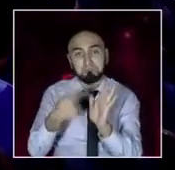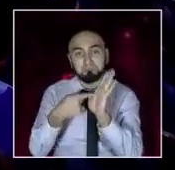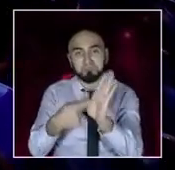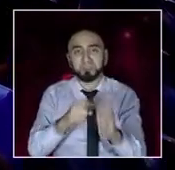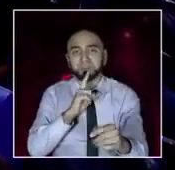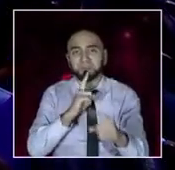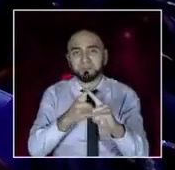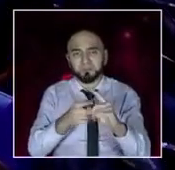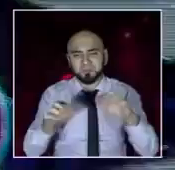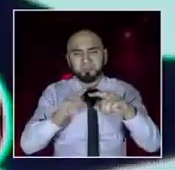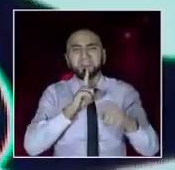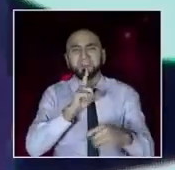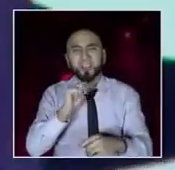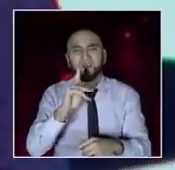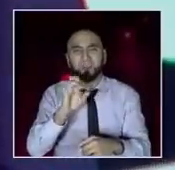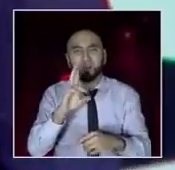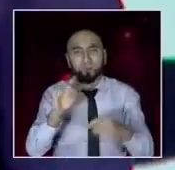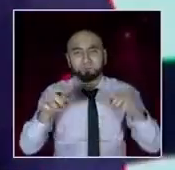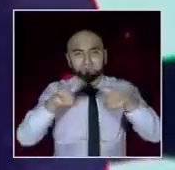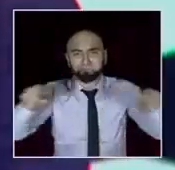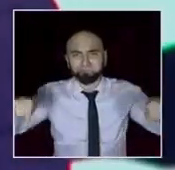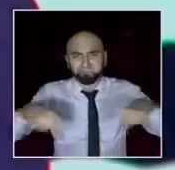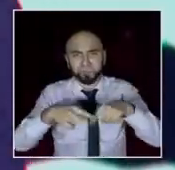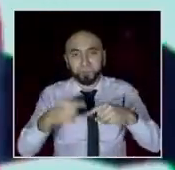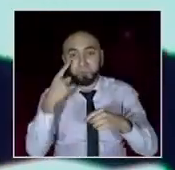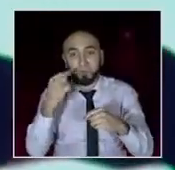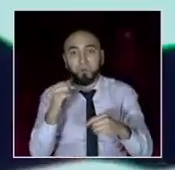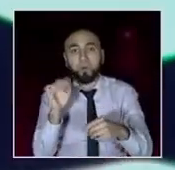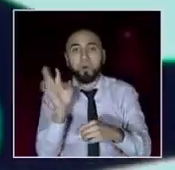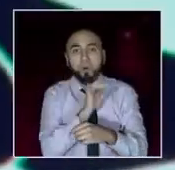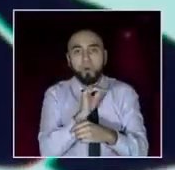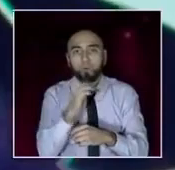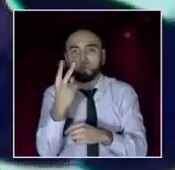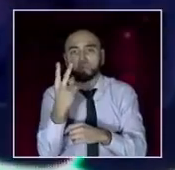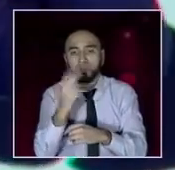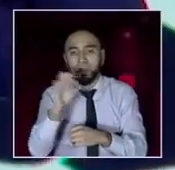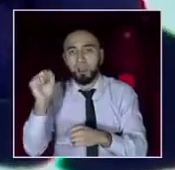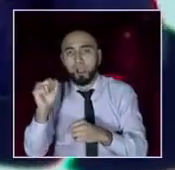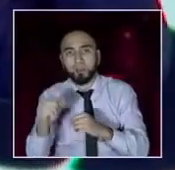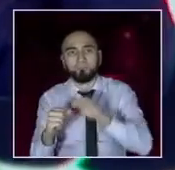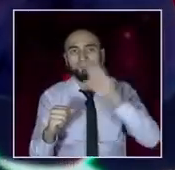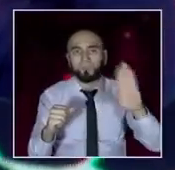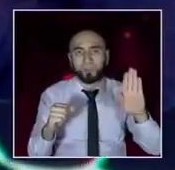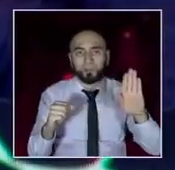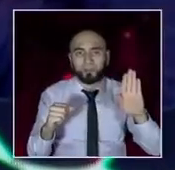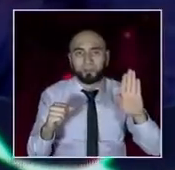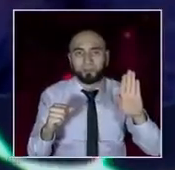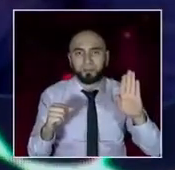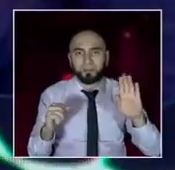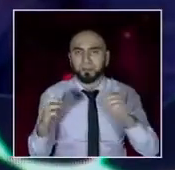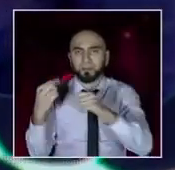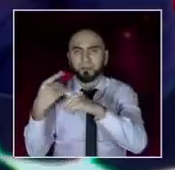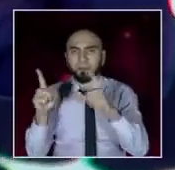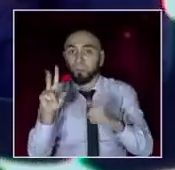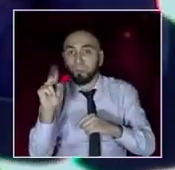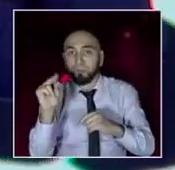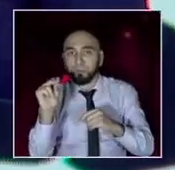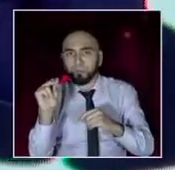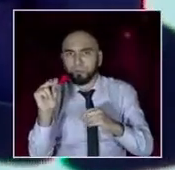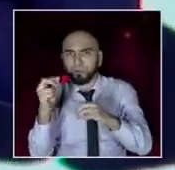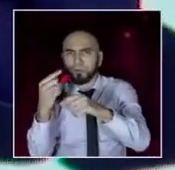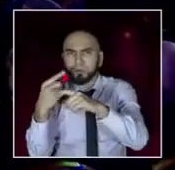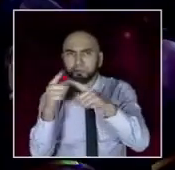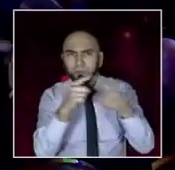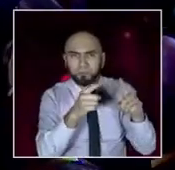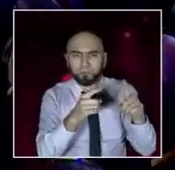Y se ven los dos colores, A y B, son distintos tonos de gris. Todos ven que son distintos